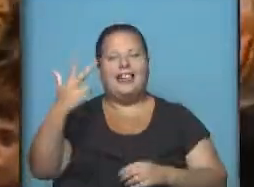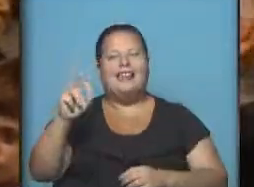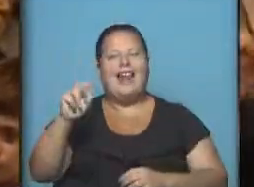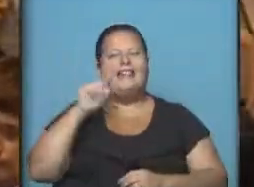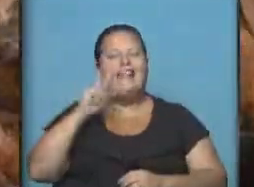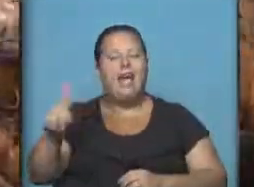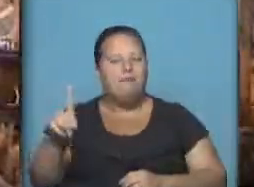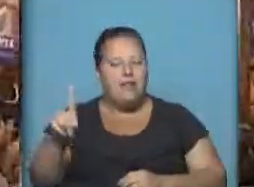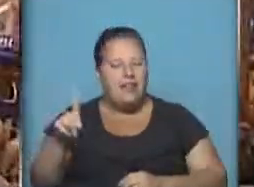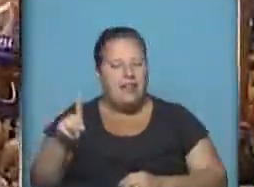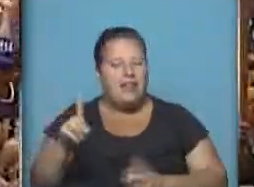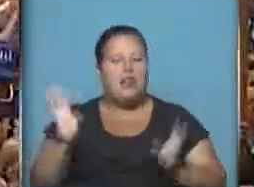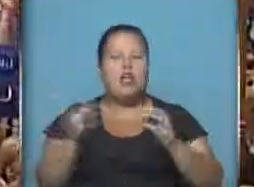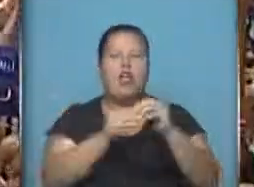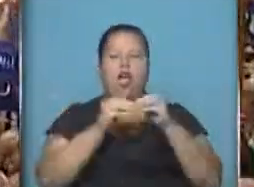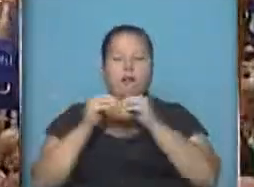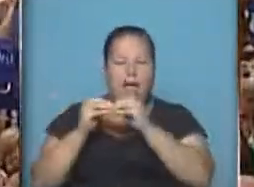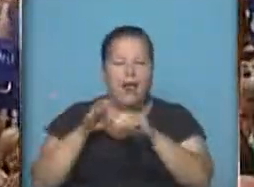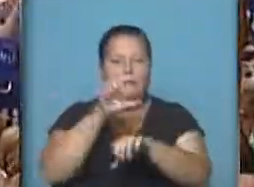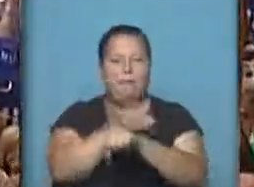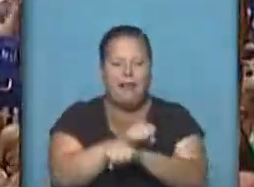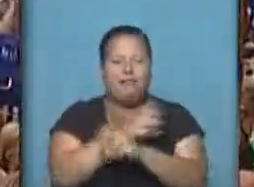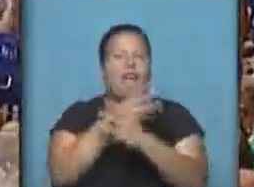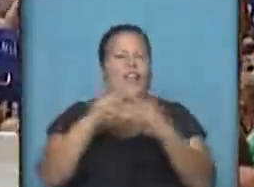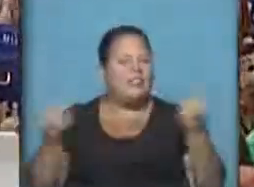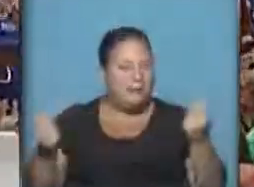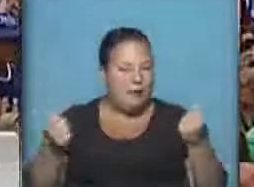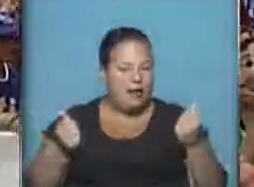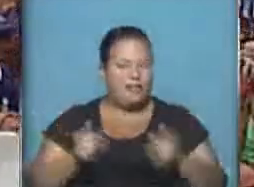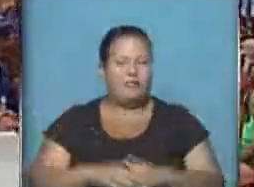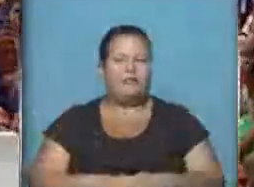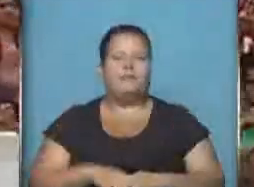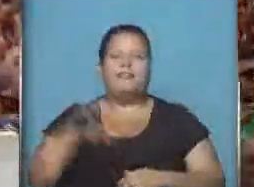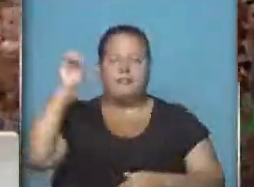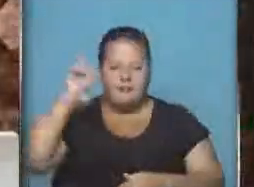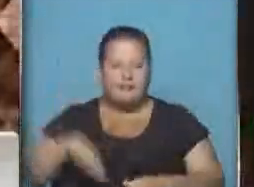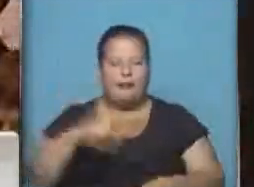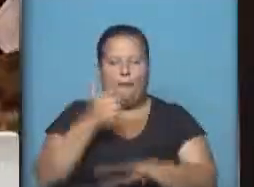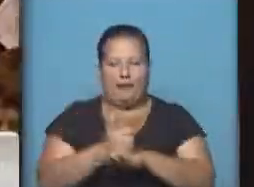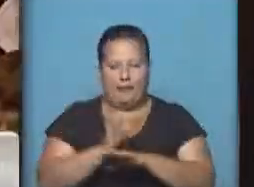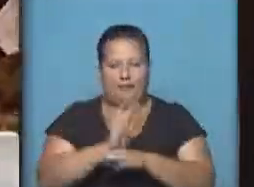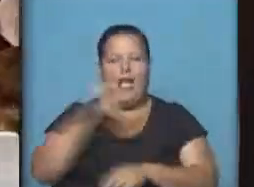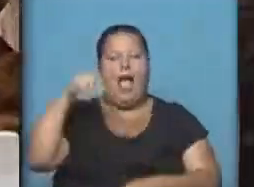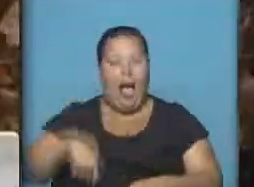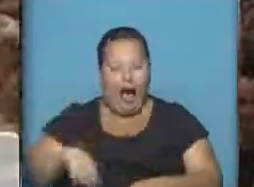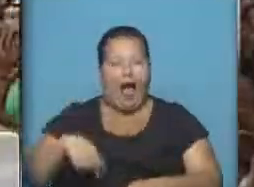30.000 compañeros detenidos, desaparecidos. Presente.